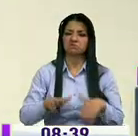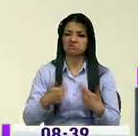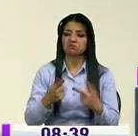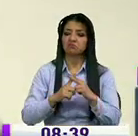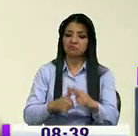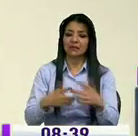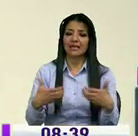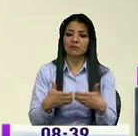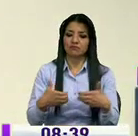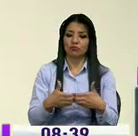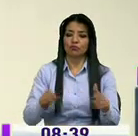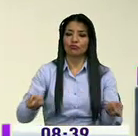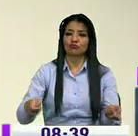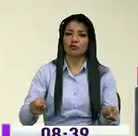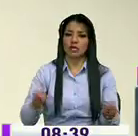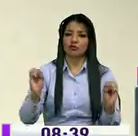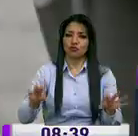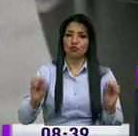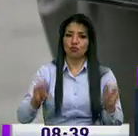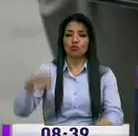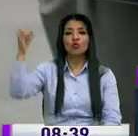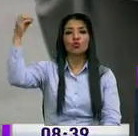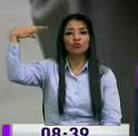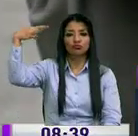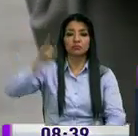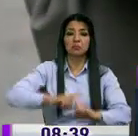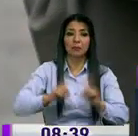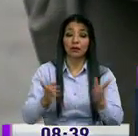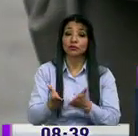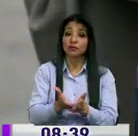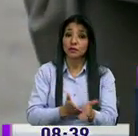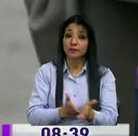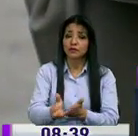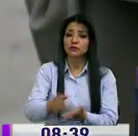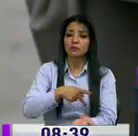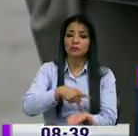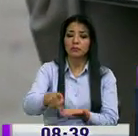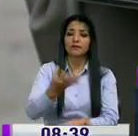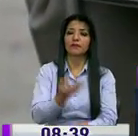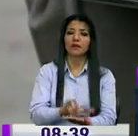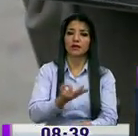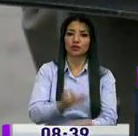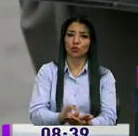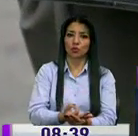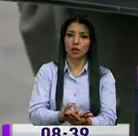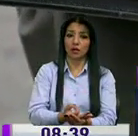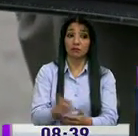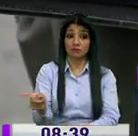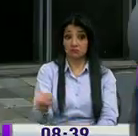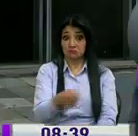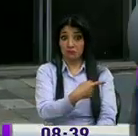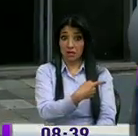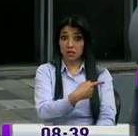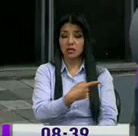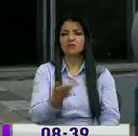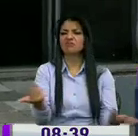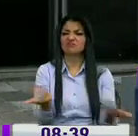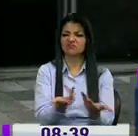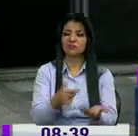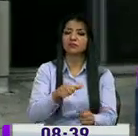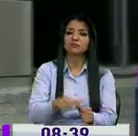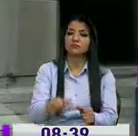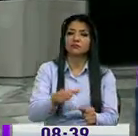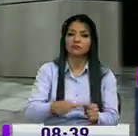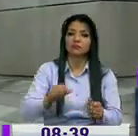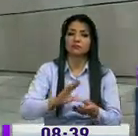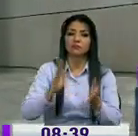de sonido y luces, entre otros, pero que por el servicio prestado cobró una factura en empresa, como le habían indicado, en la tesorería de